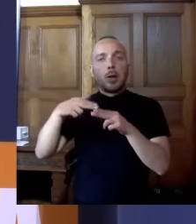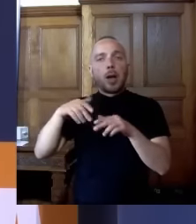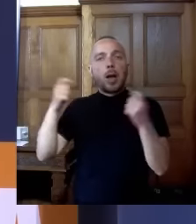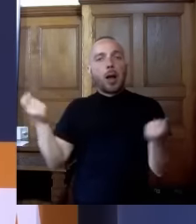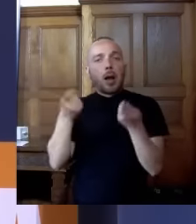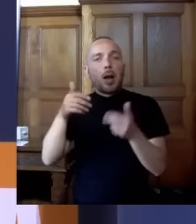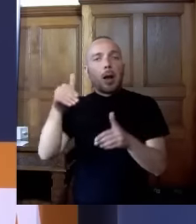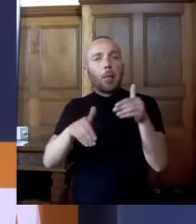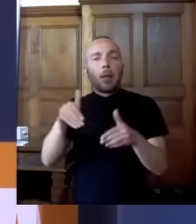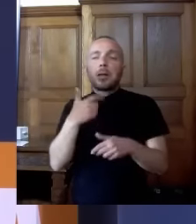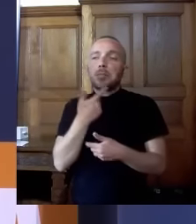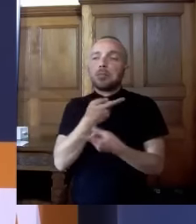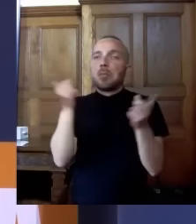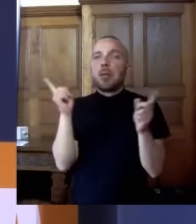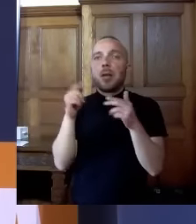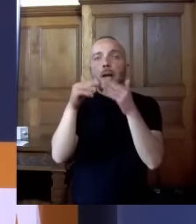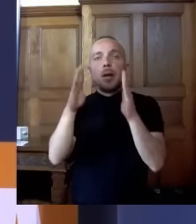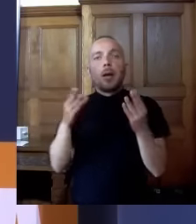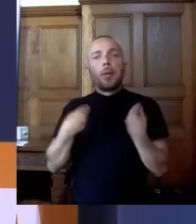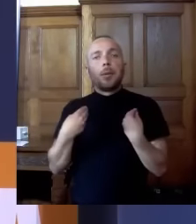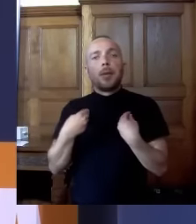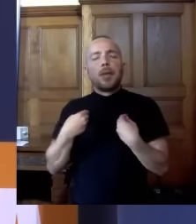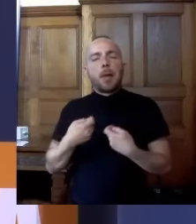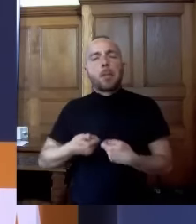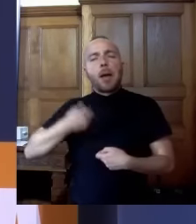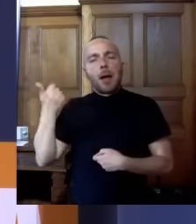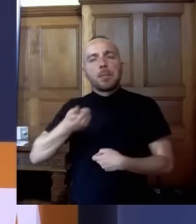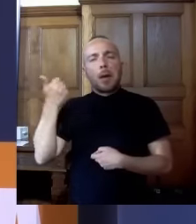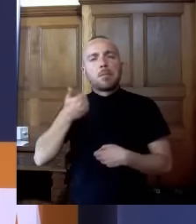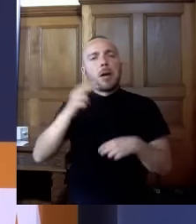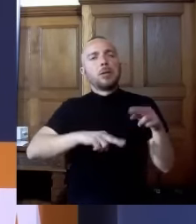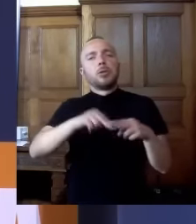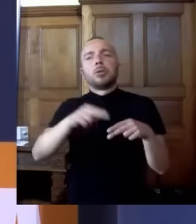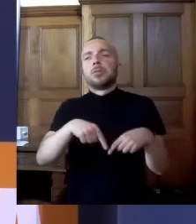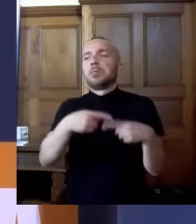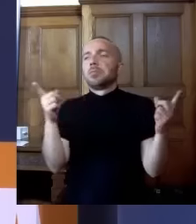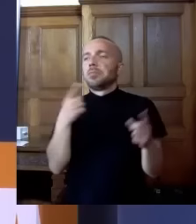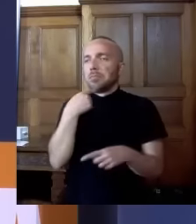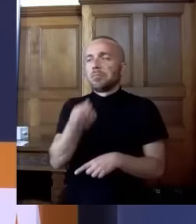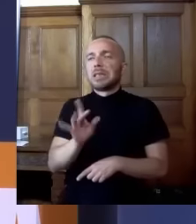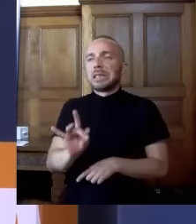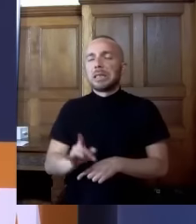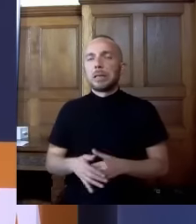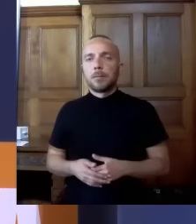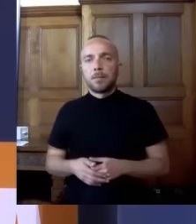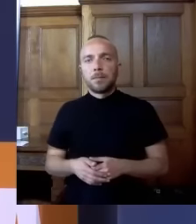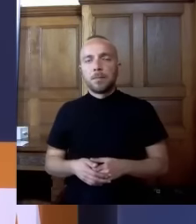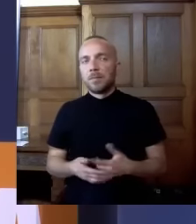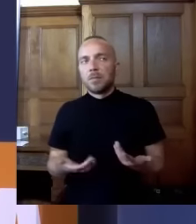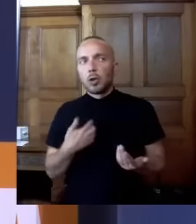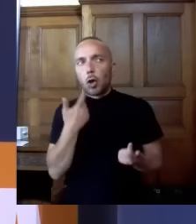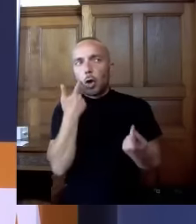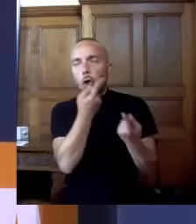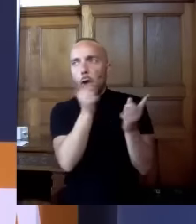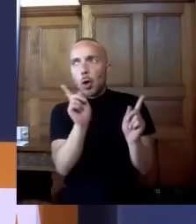esa etxe bizitza gehiago eriko dela hori esa erza da baina nik ez ditut ikusten